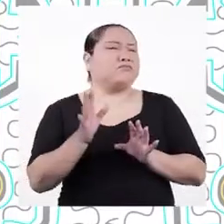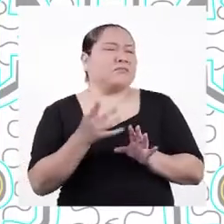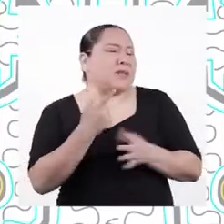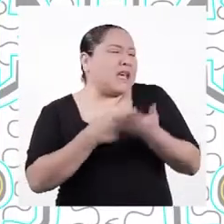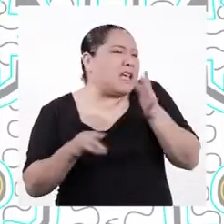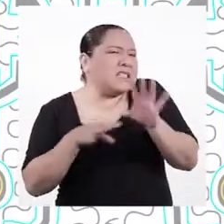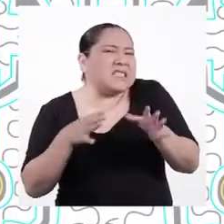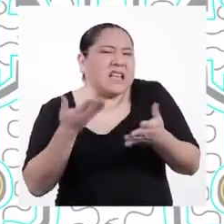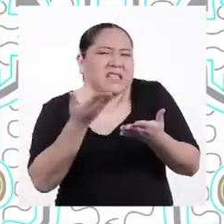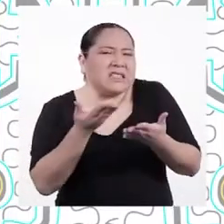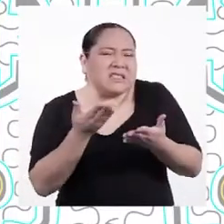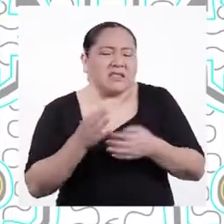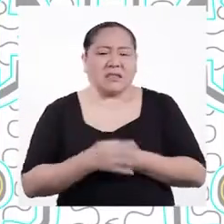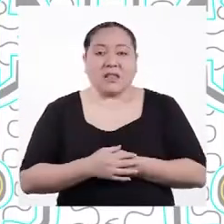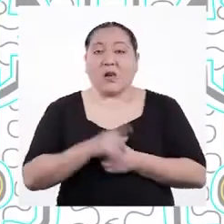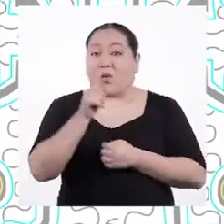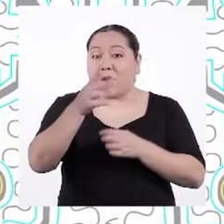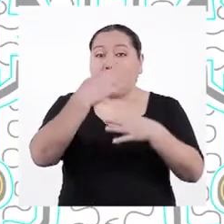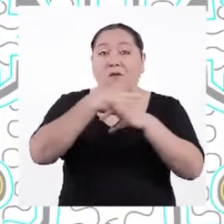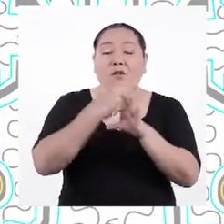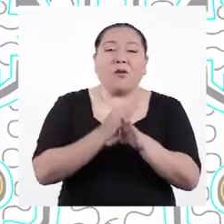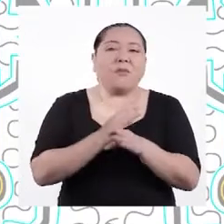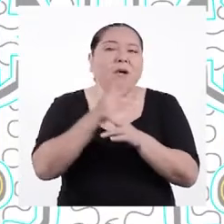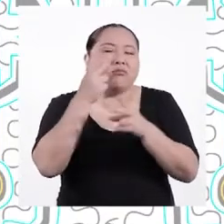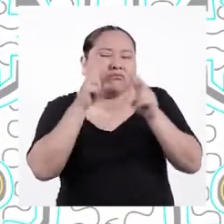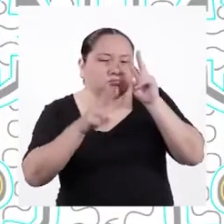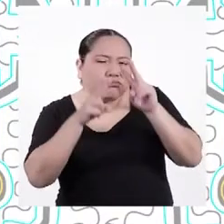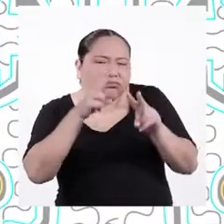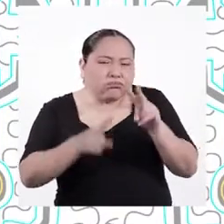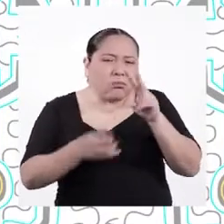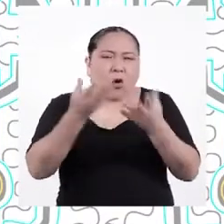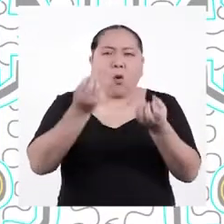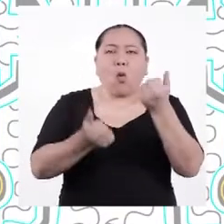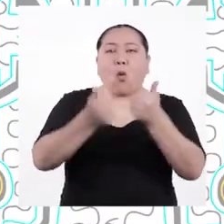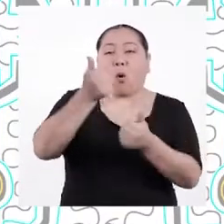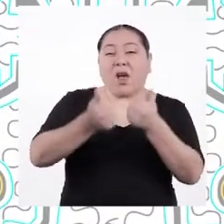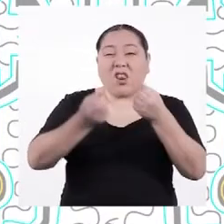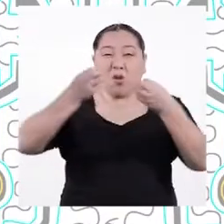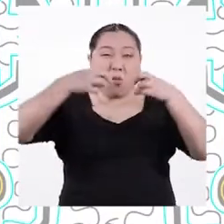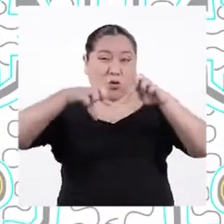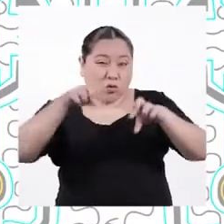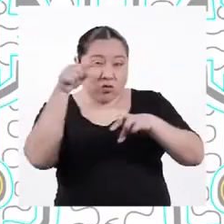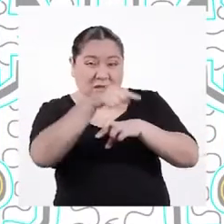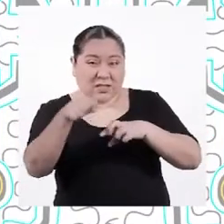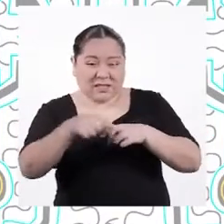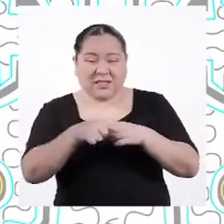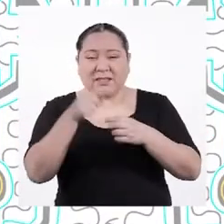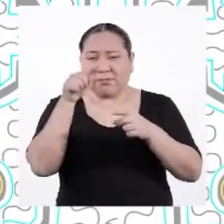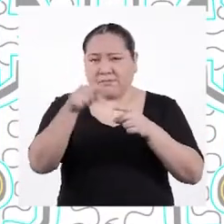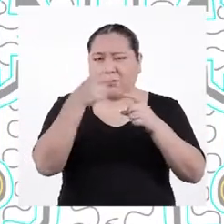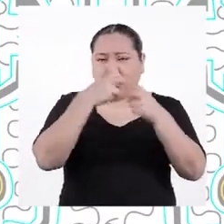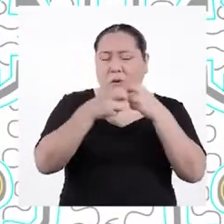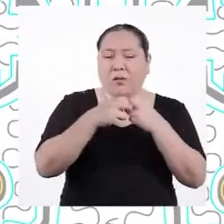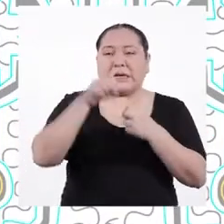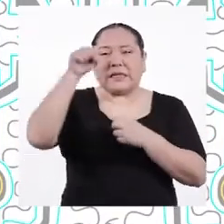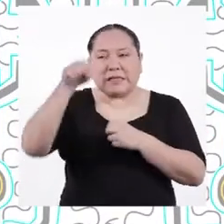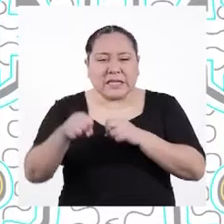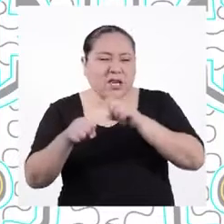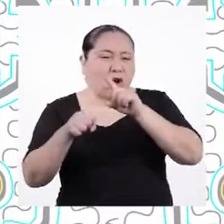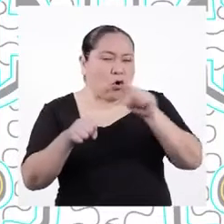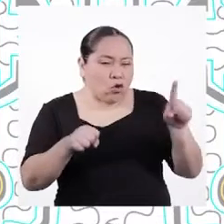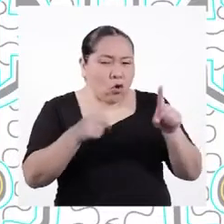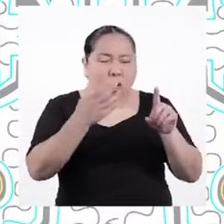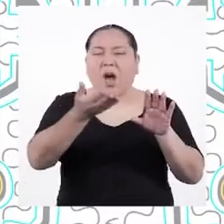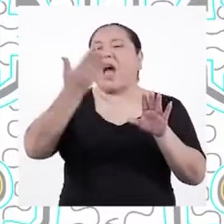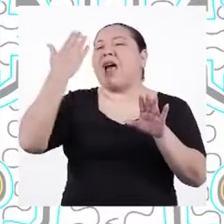casos? Una manera de calcular una probabilidad de un evento es pensar qué tan frecuentemente ocurrió eso en el pasado.